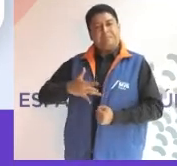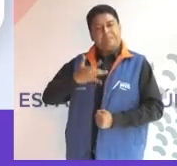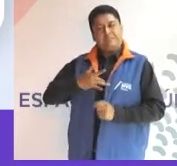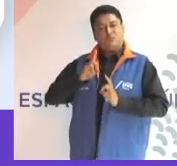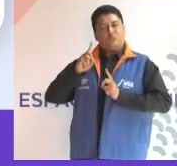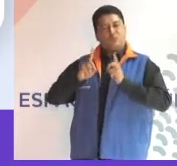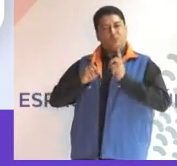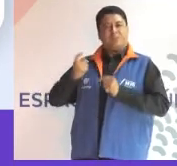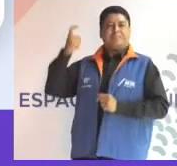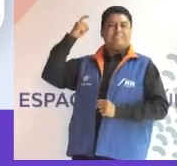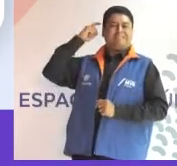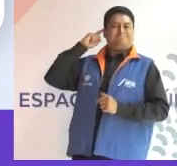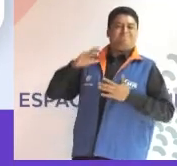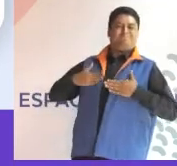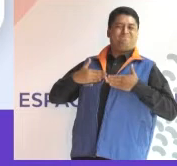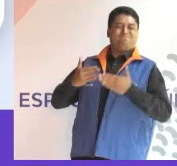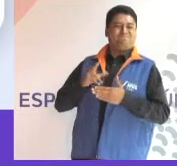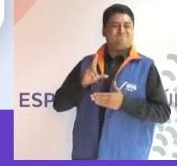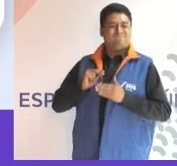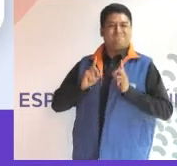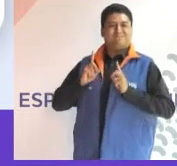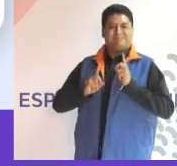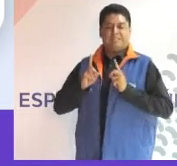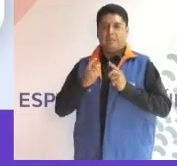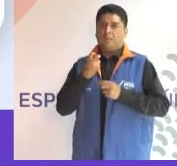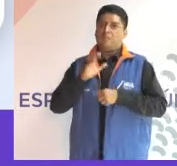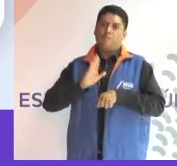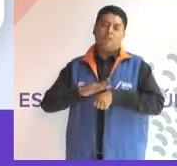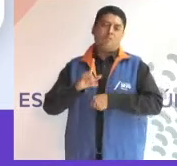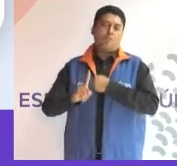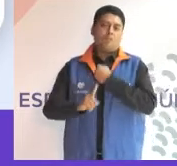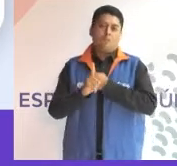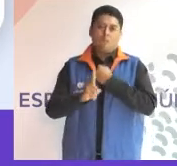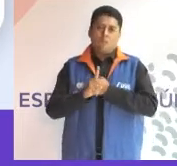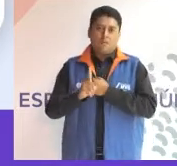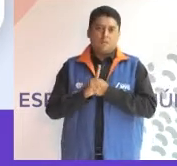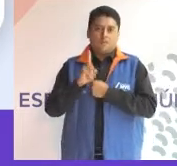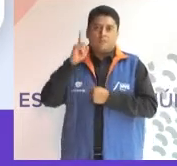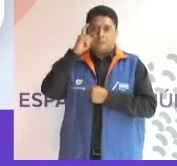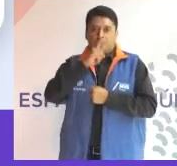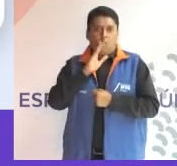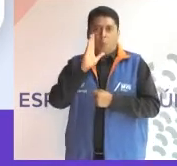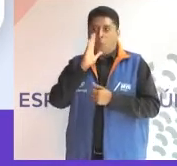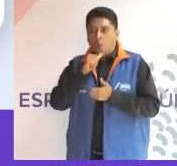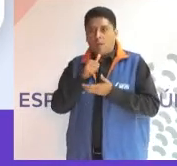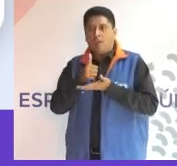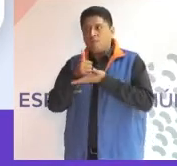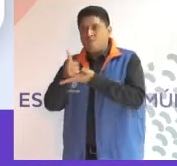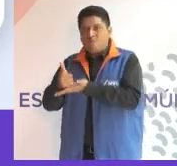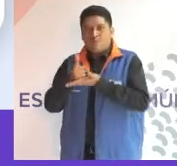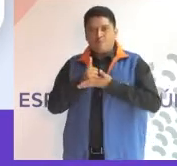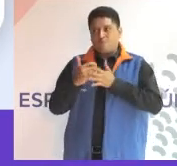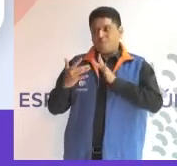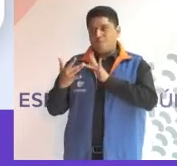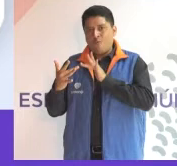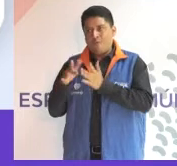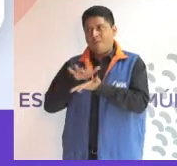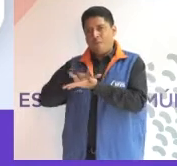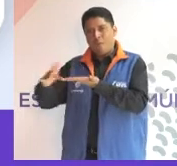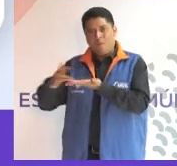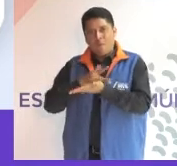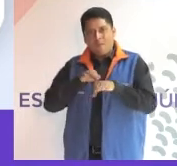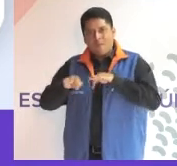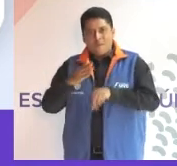capital social, de confianza interpersonal. Y sí, efectivamente lo hemos visto. Y sobre el tema de